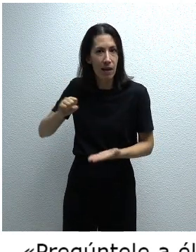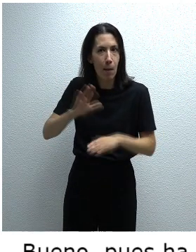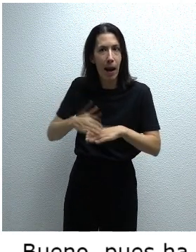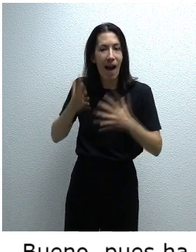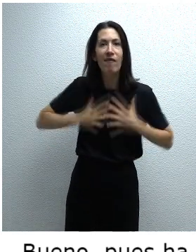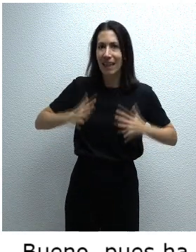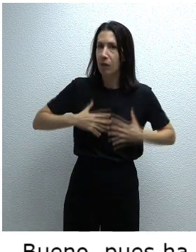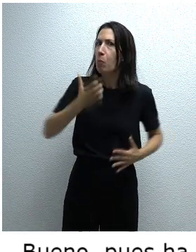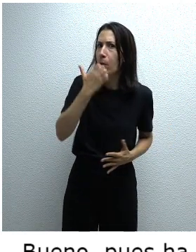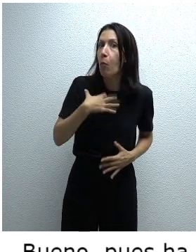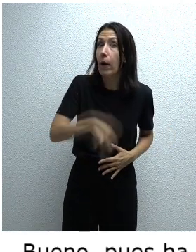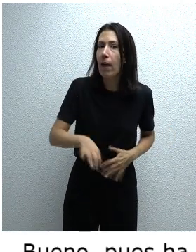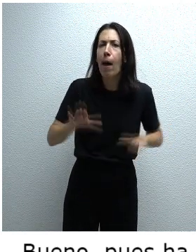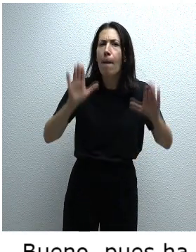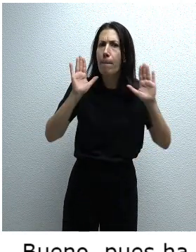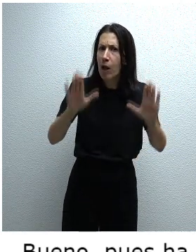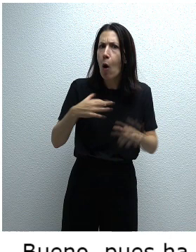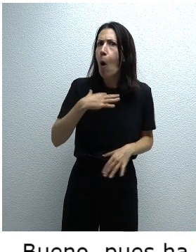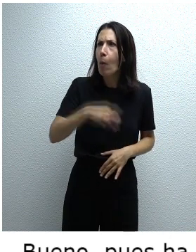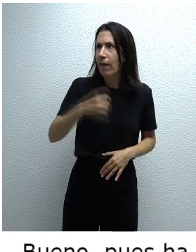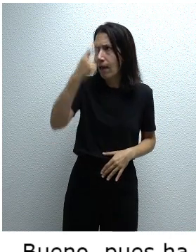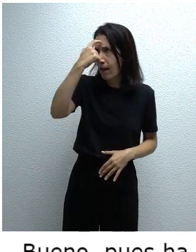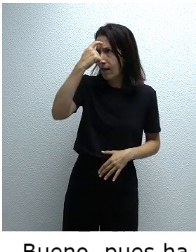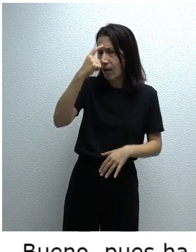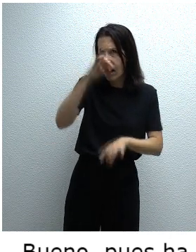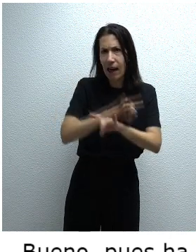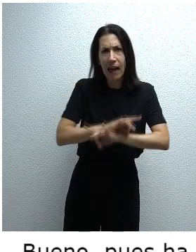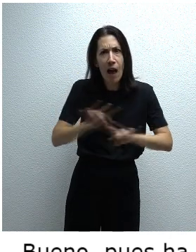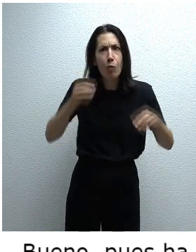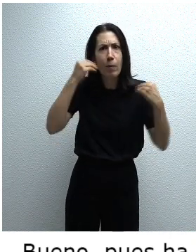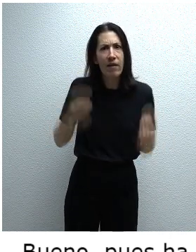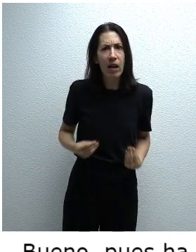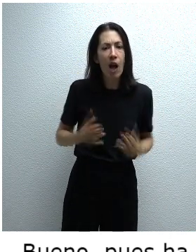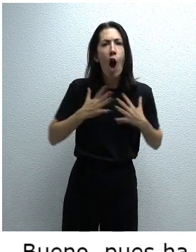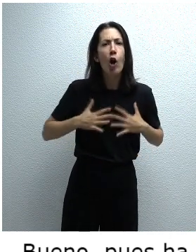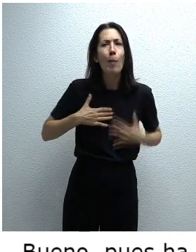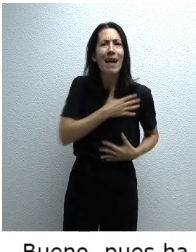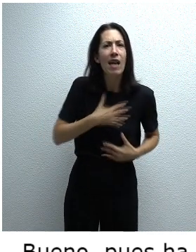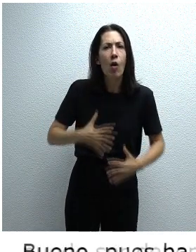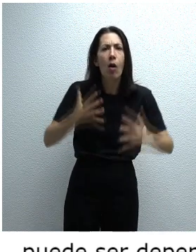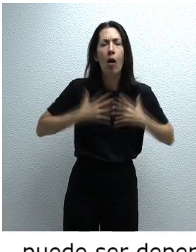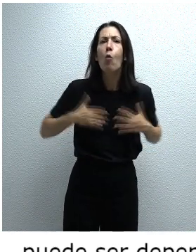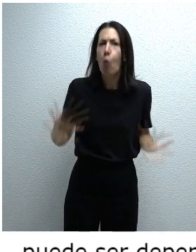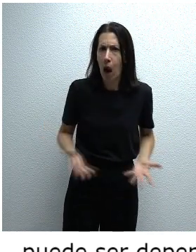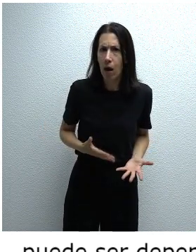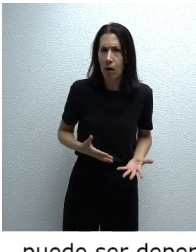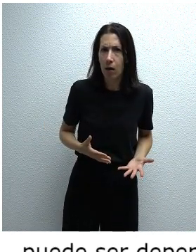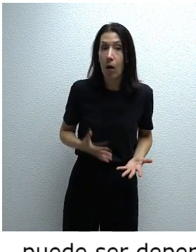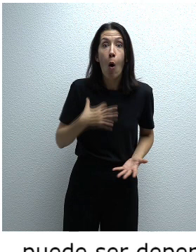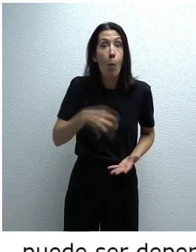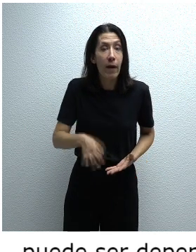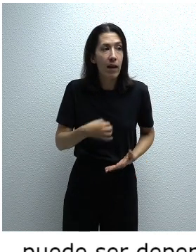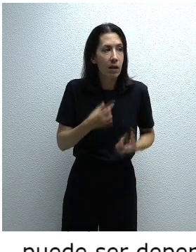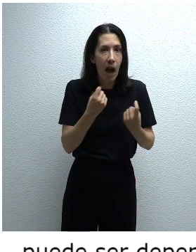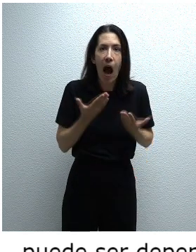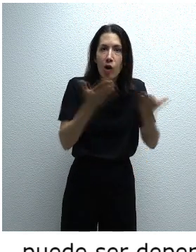otra persona, pero sin embargo puede saber muy bien qué ropa quiere ponerse. O puede necesitar ayuda